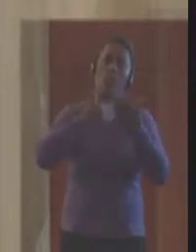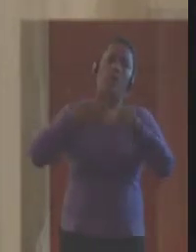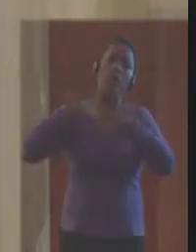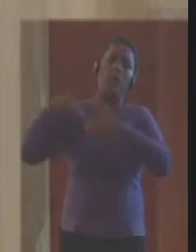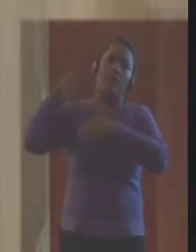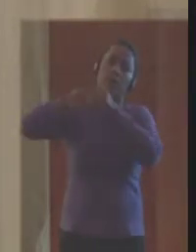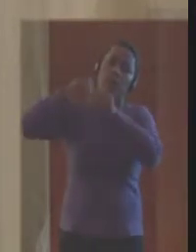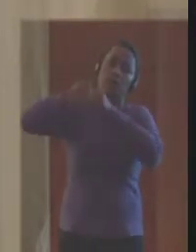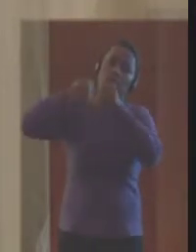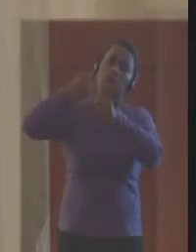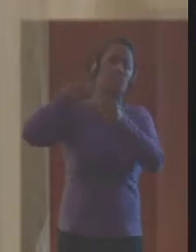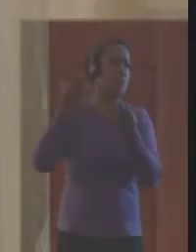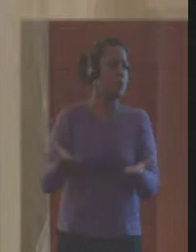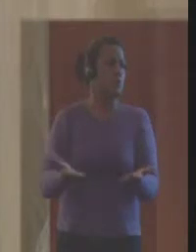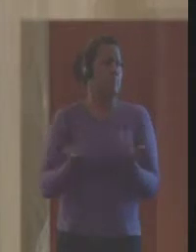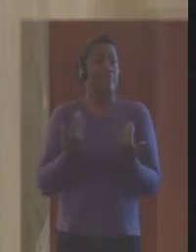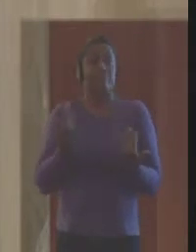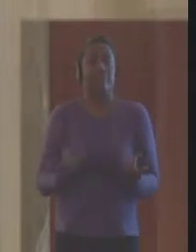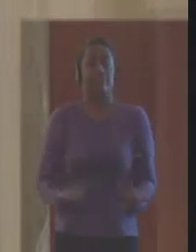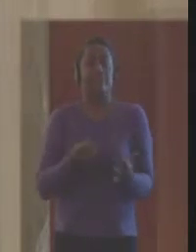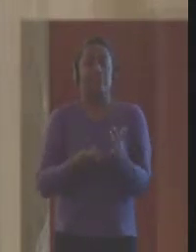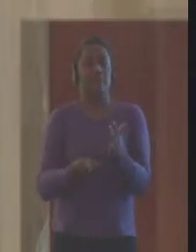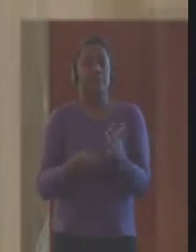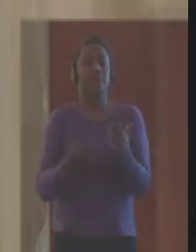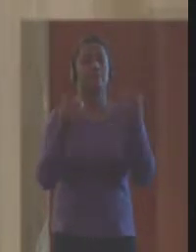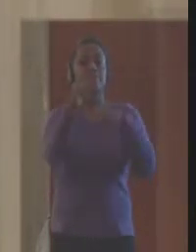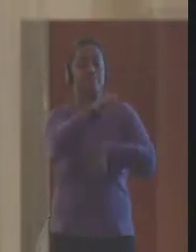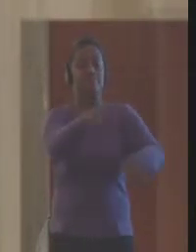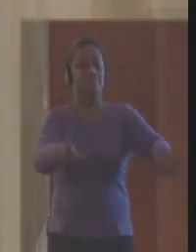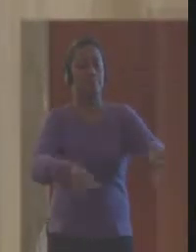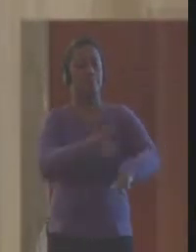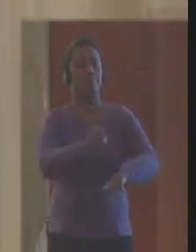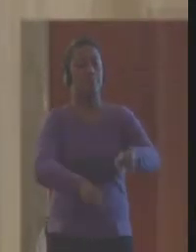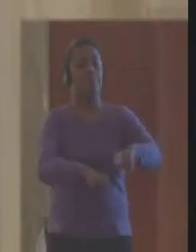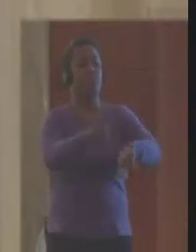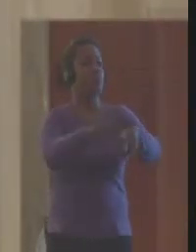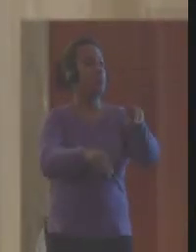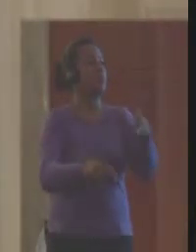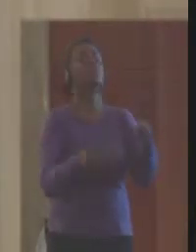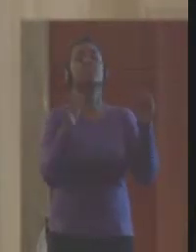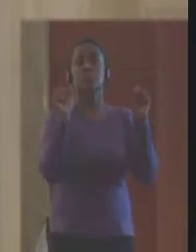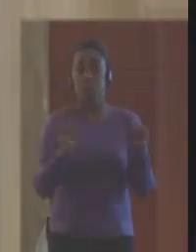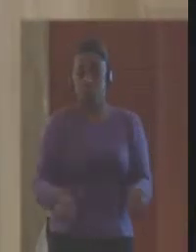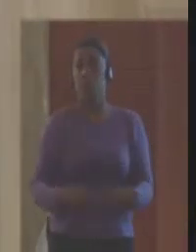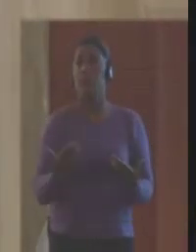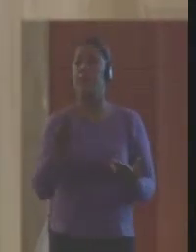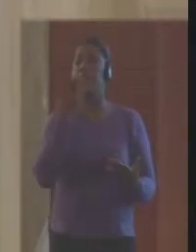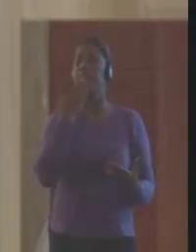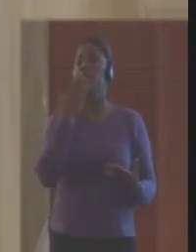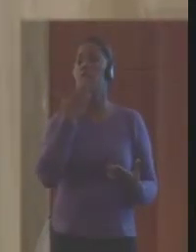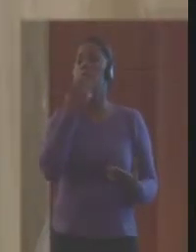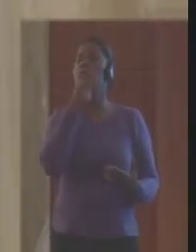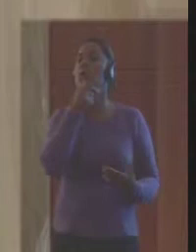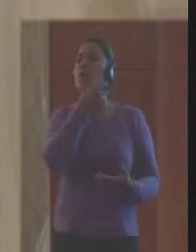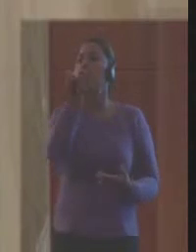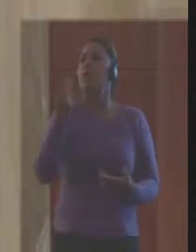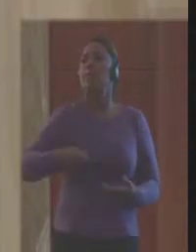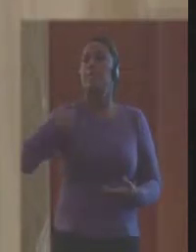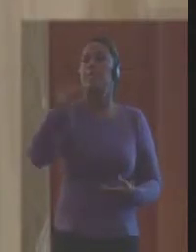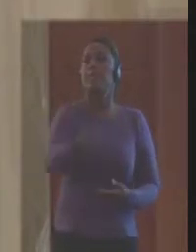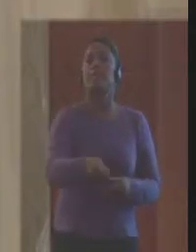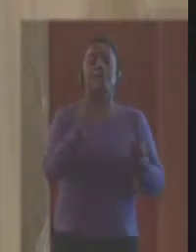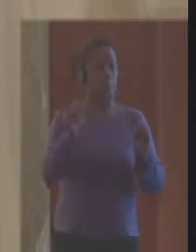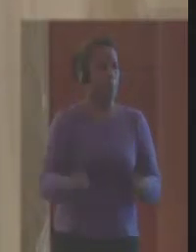llegamos? A que se habilitara hoy las construcciones en función de quien tenga plata para